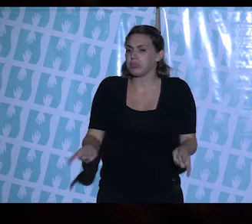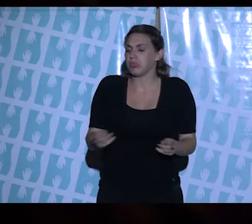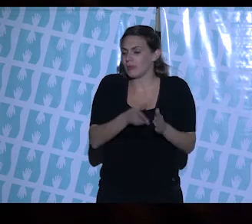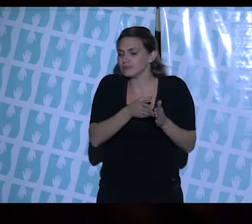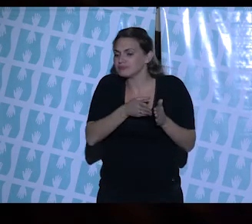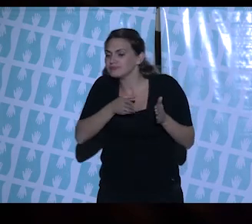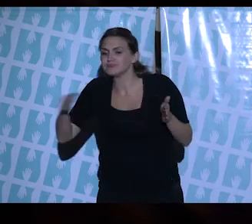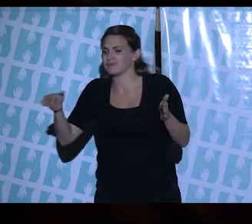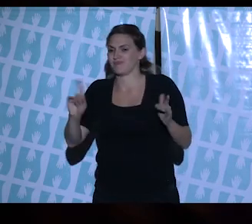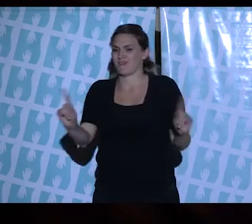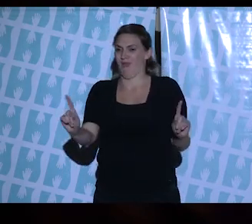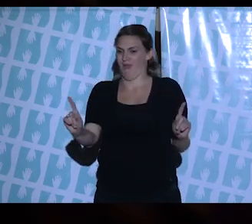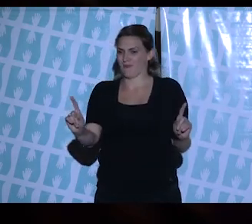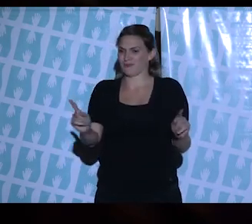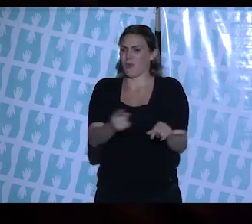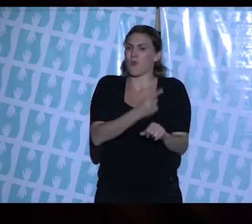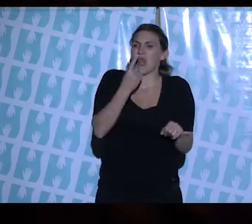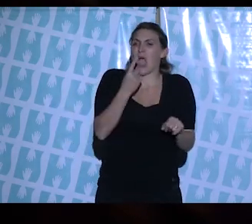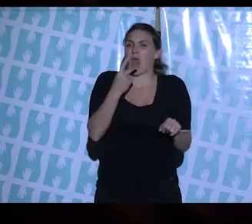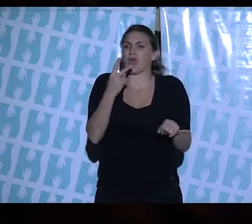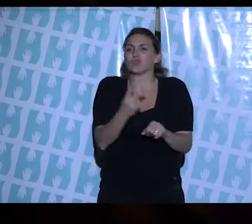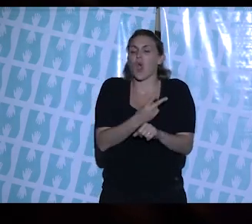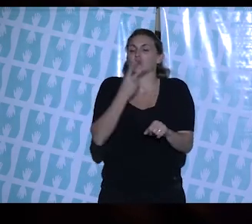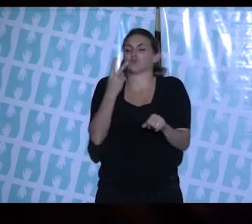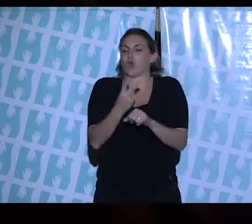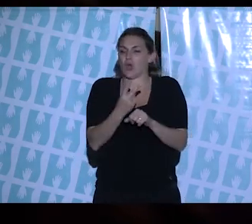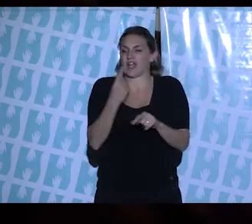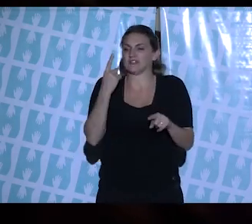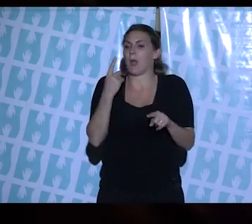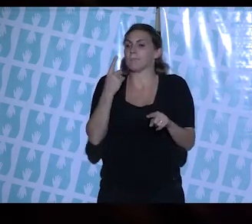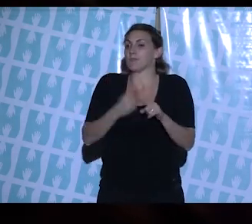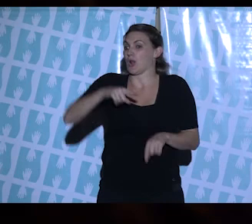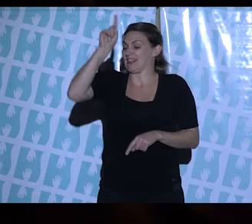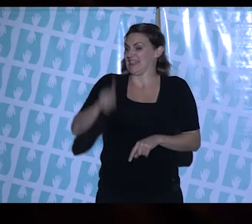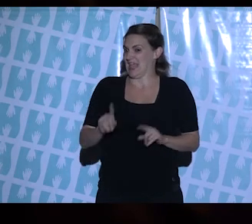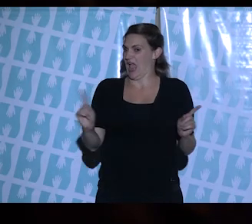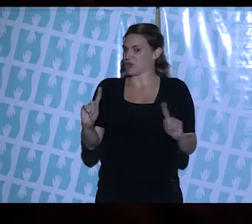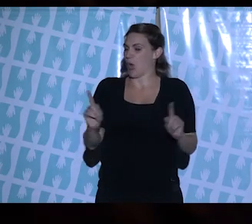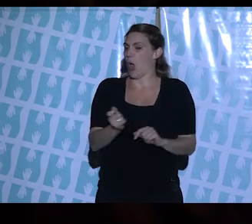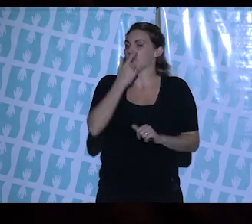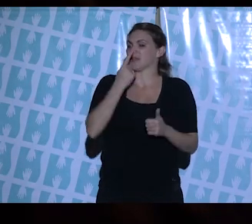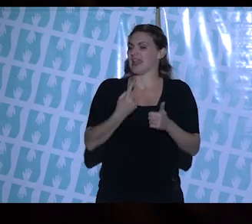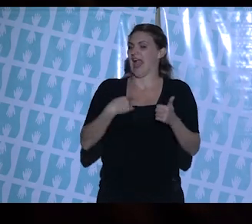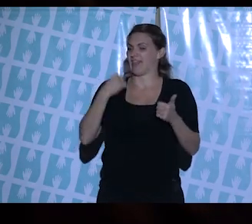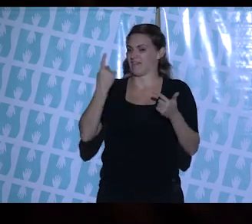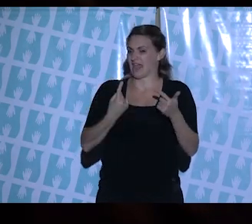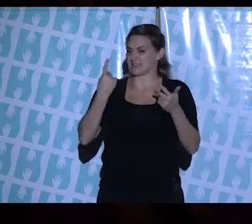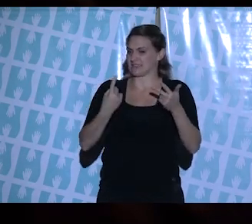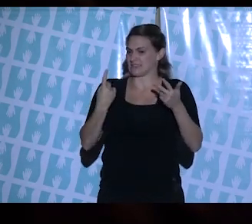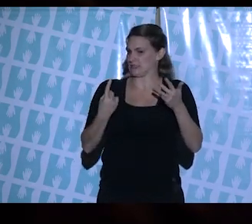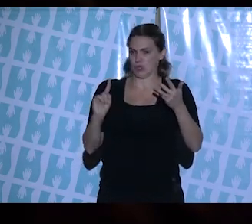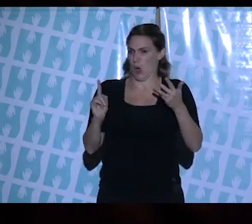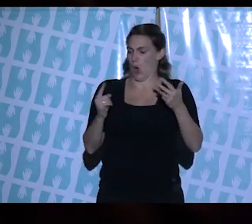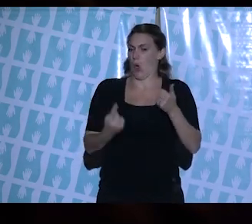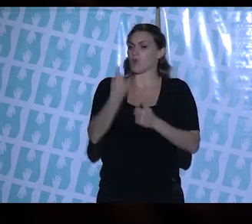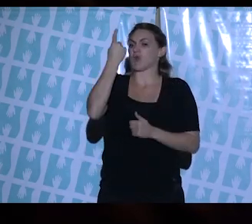como mucho, en todo el día. No 1 hora, 2 horas por dosis, sino en todo el día. Entonces están